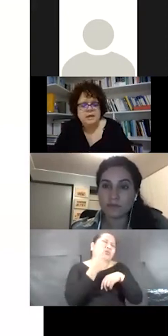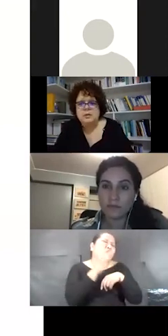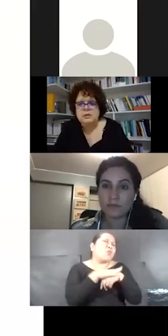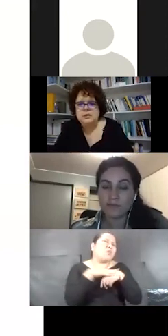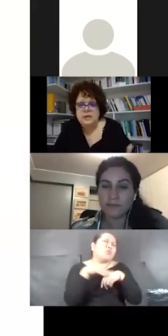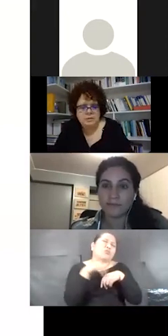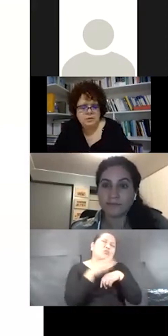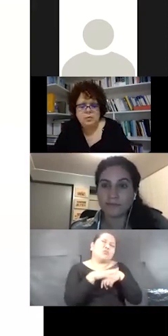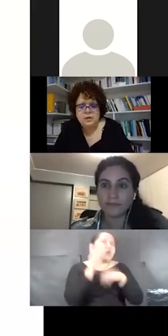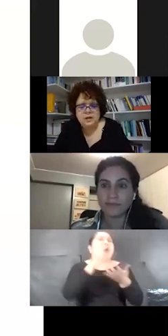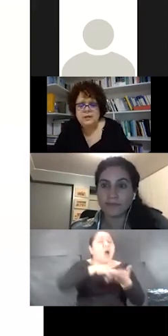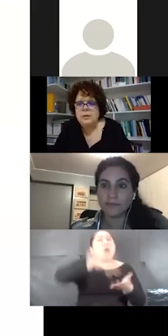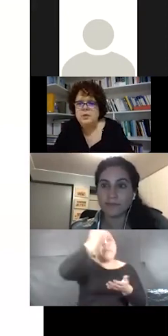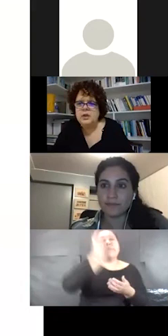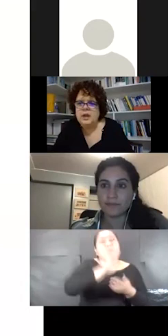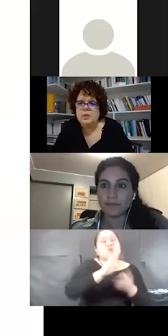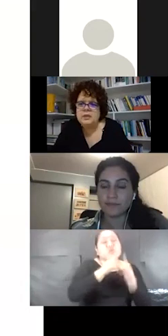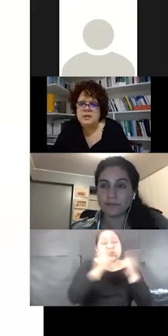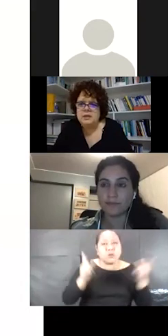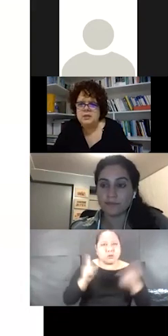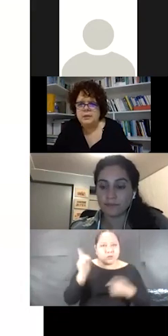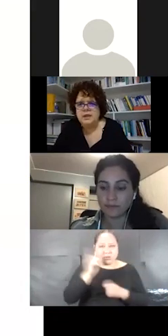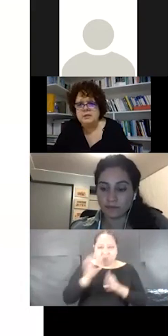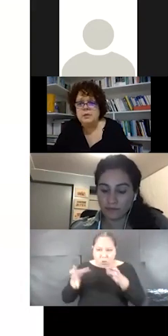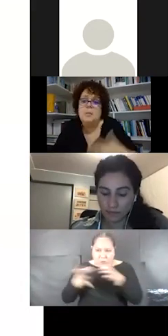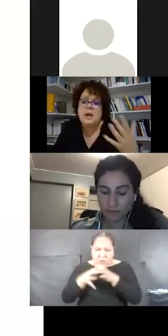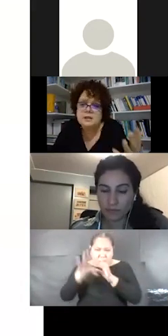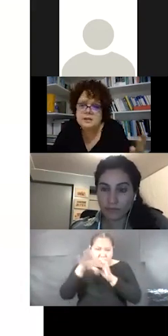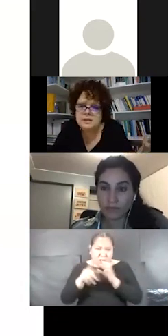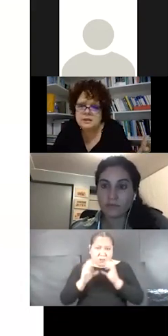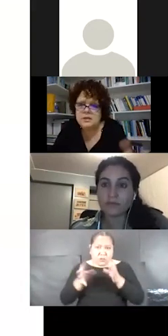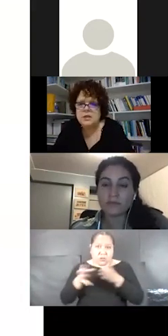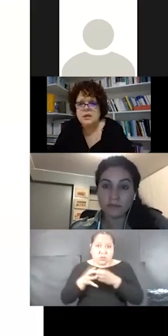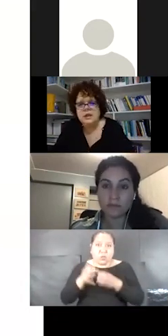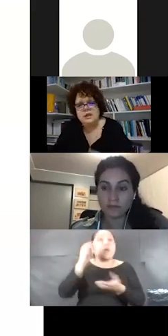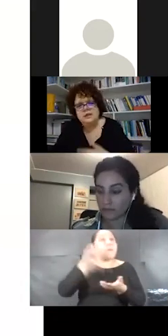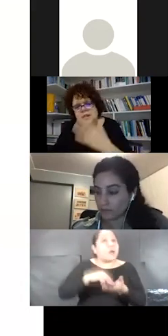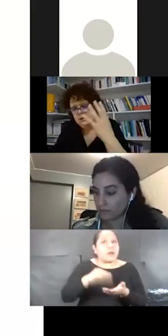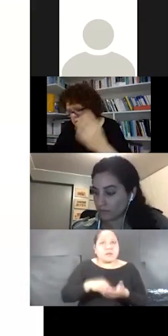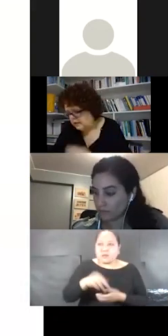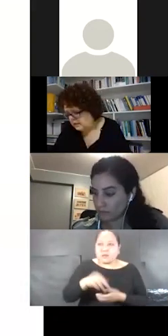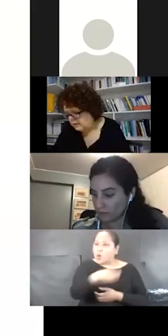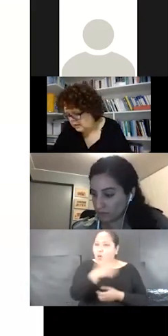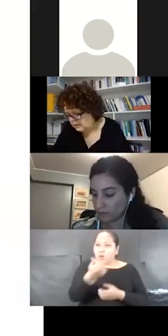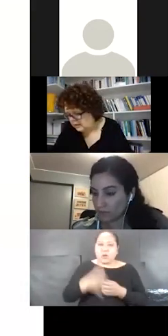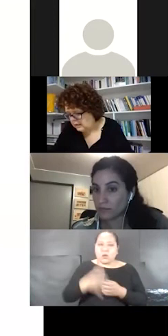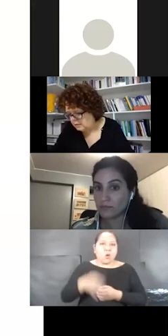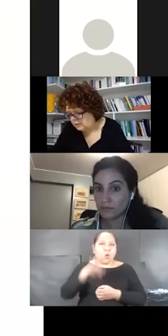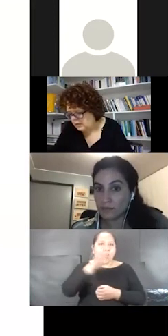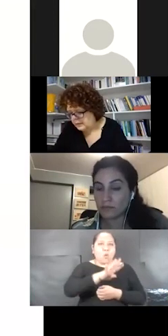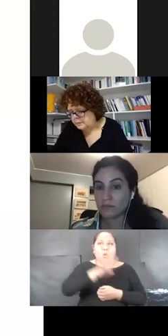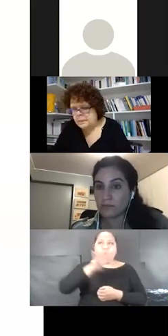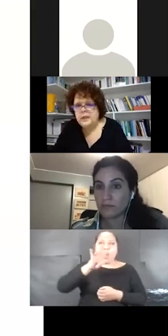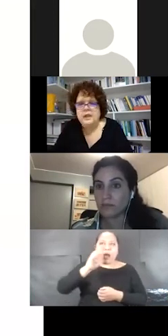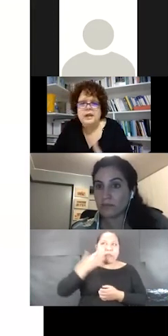miren, tenemos comunidad, una minoría lingüística en nuestro país, una más, ¿no? De las 40 y tantas que